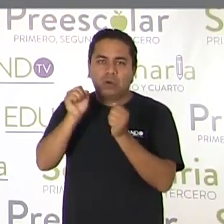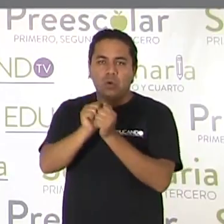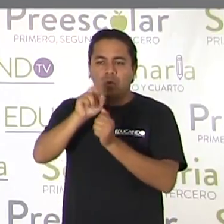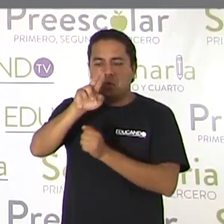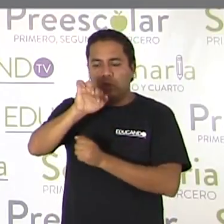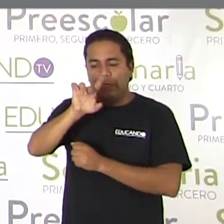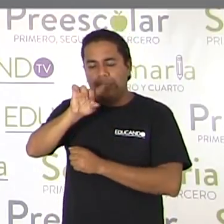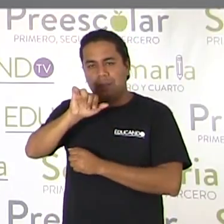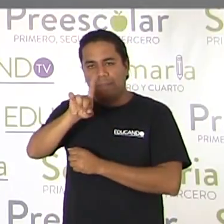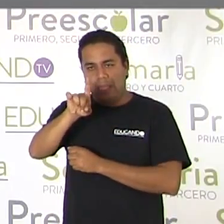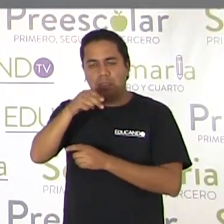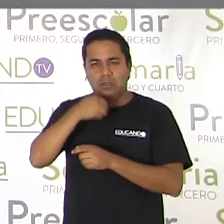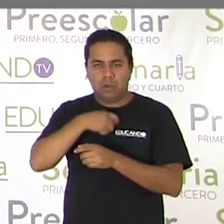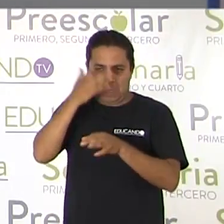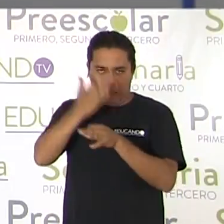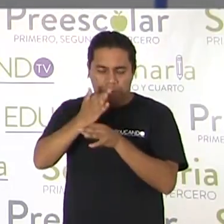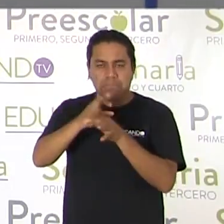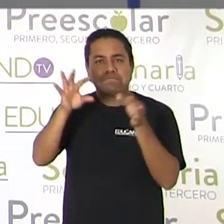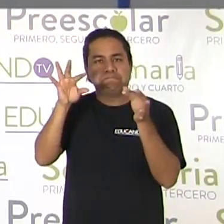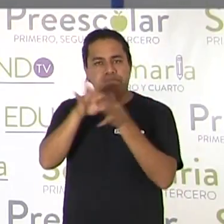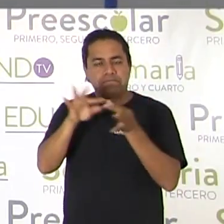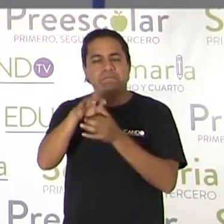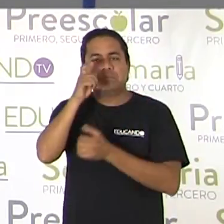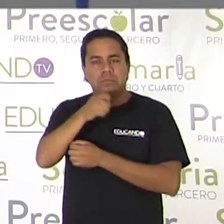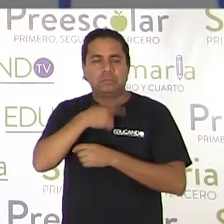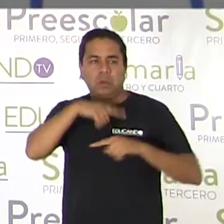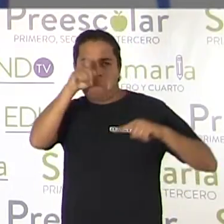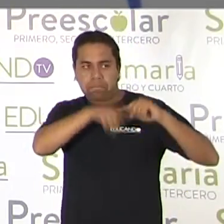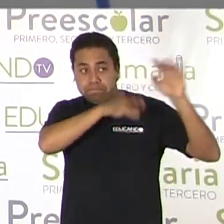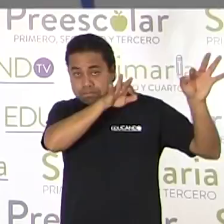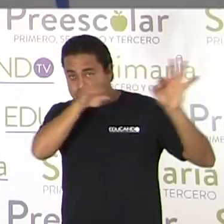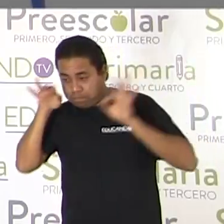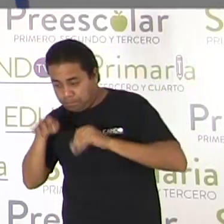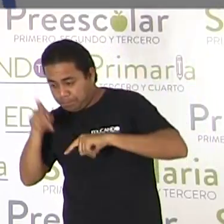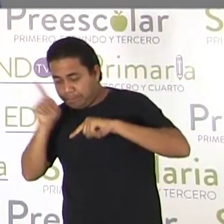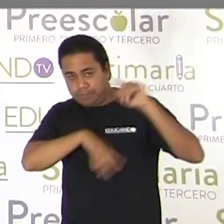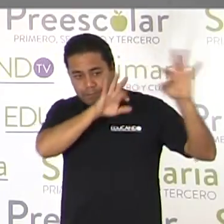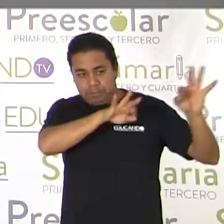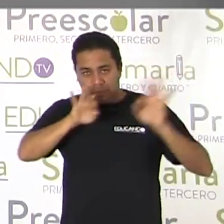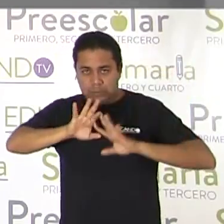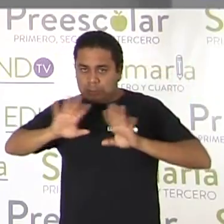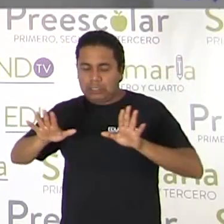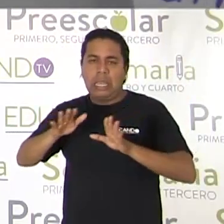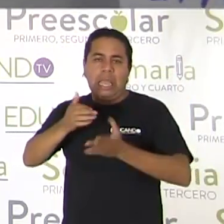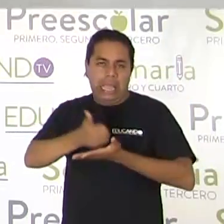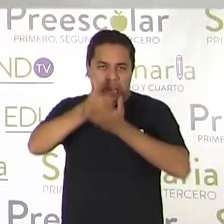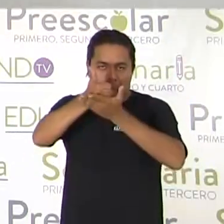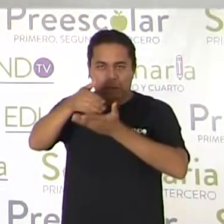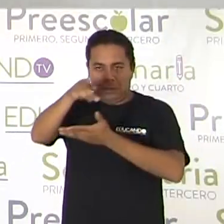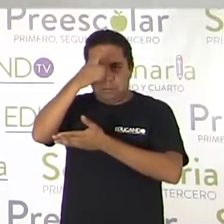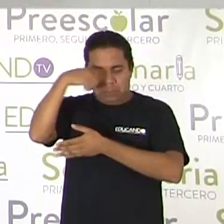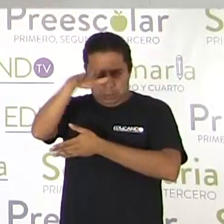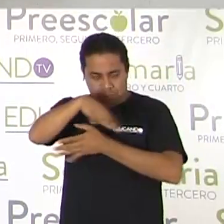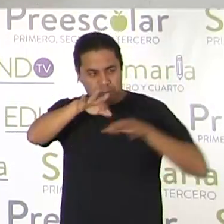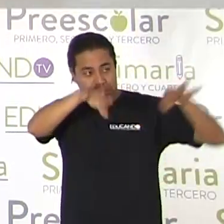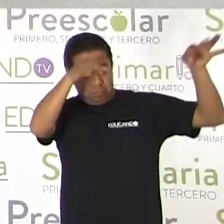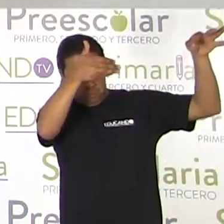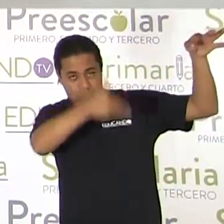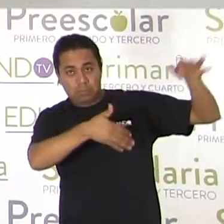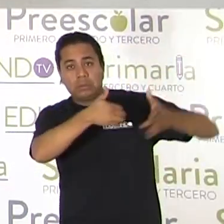Y te los voy a describir a continuación. Voy a estar quitando esto que ya nos sirvió, estas láminas que nos sirvieron el día de